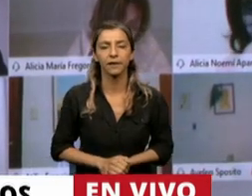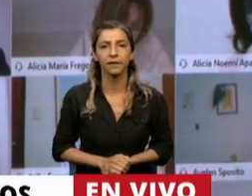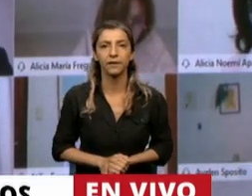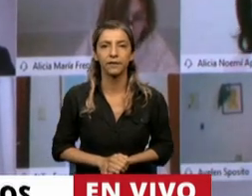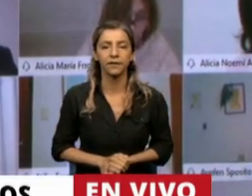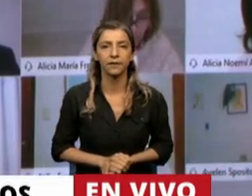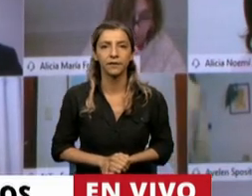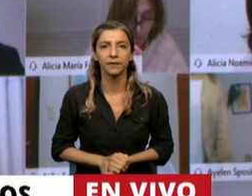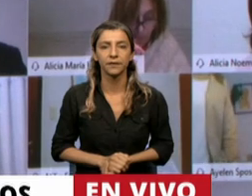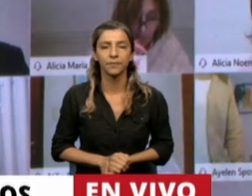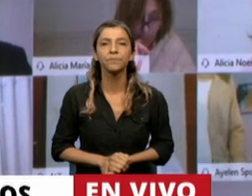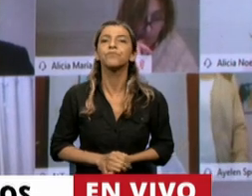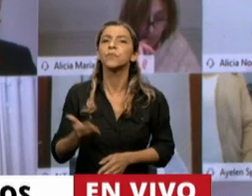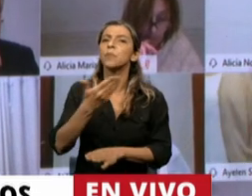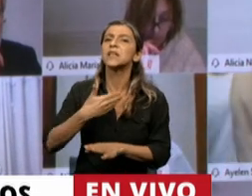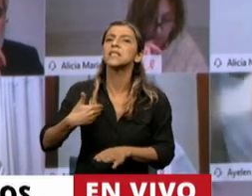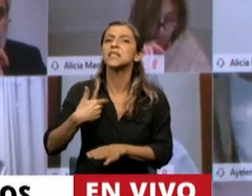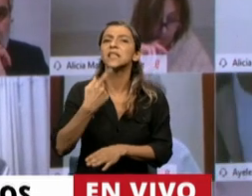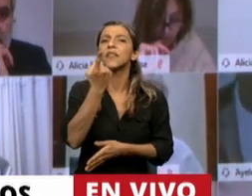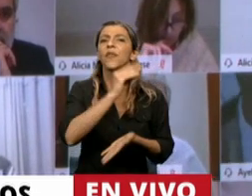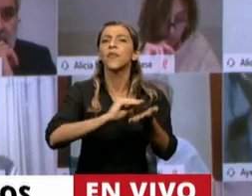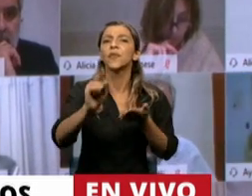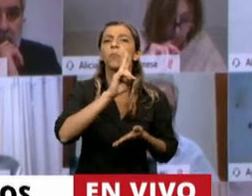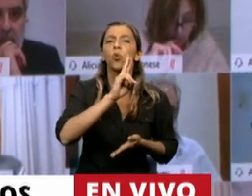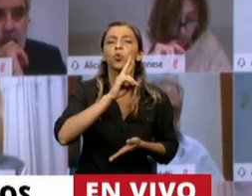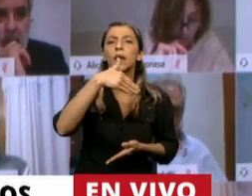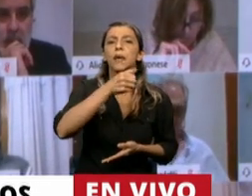Medina Presidente la diputada